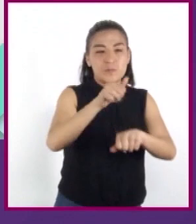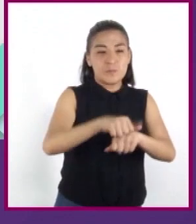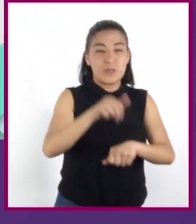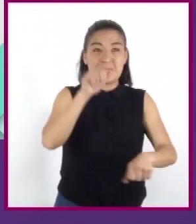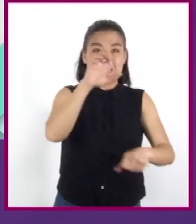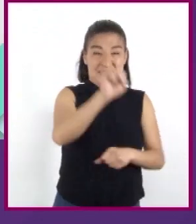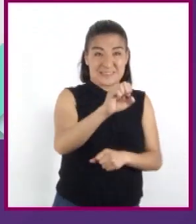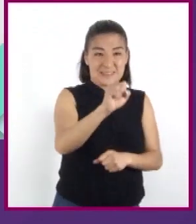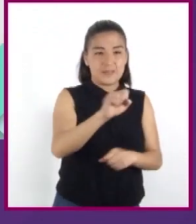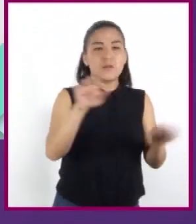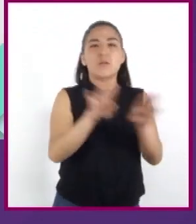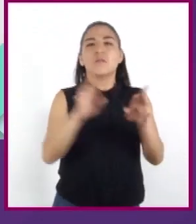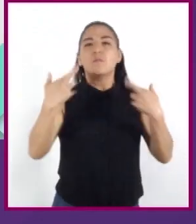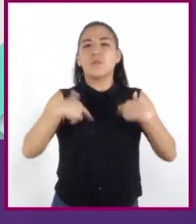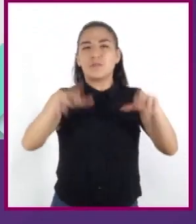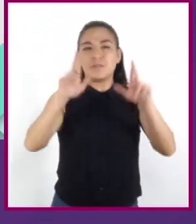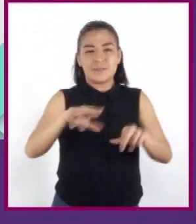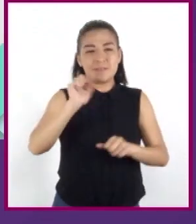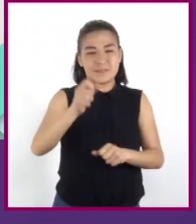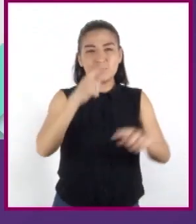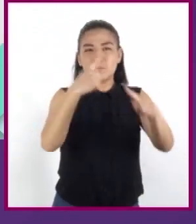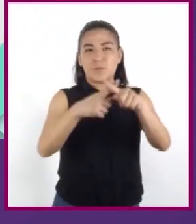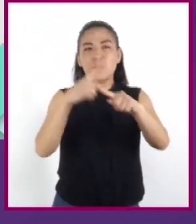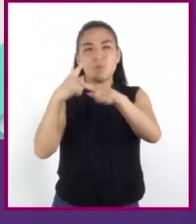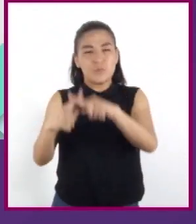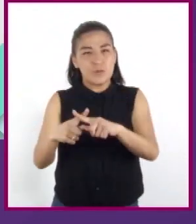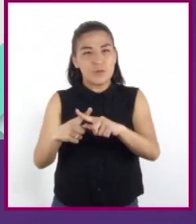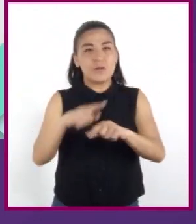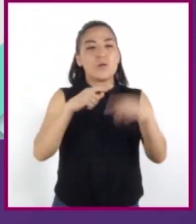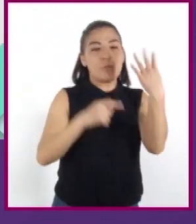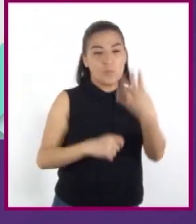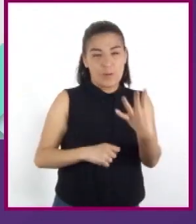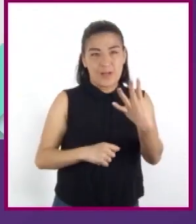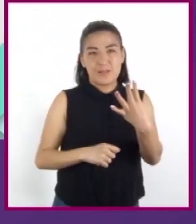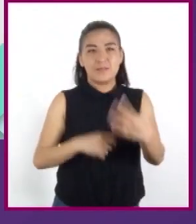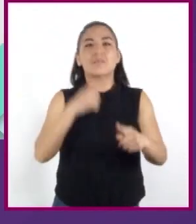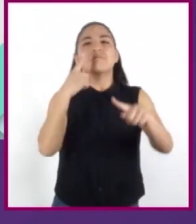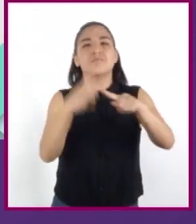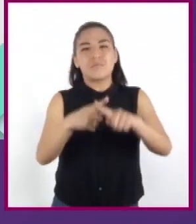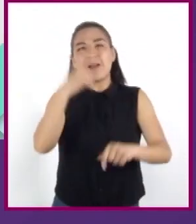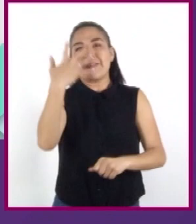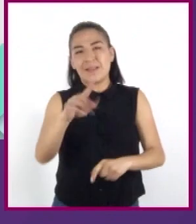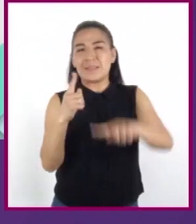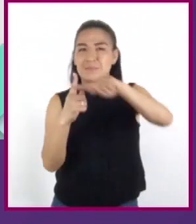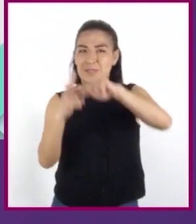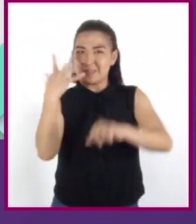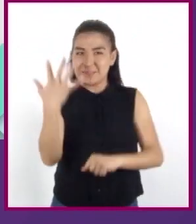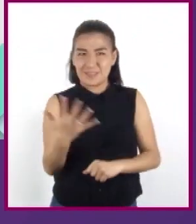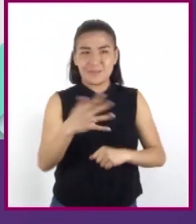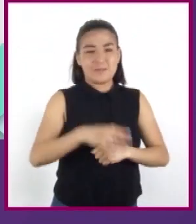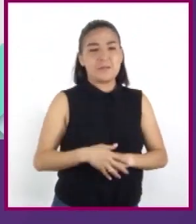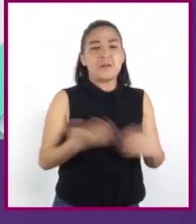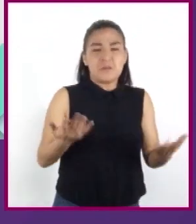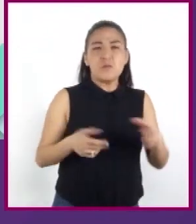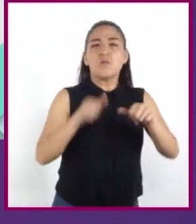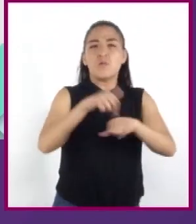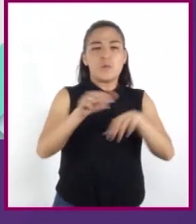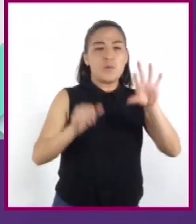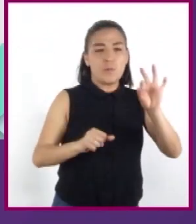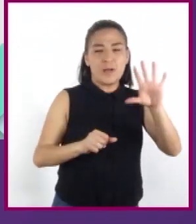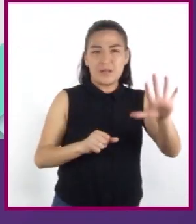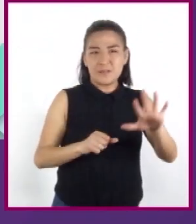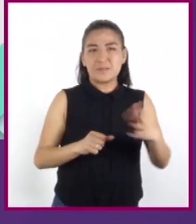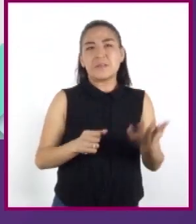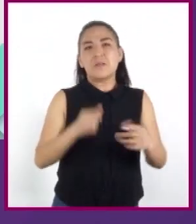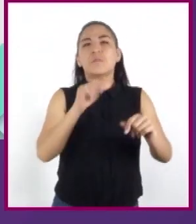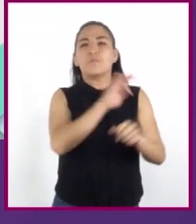puede ser representado por la multiplicación de los factores 4, que multiplica a 10 más 5, o el número 45, que